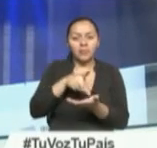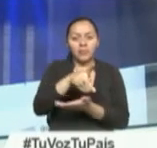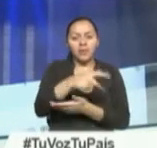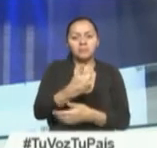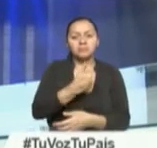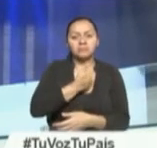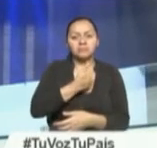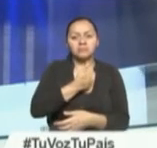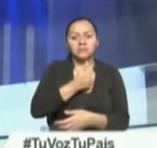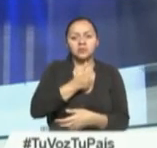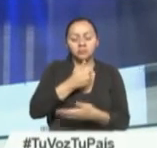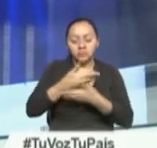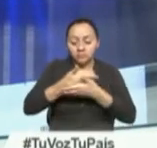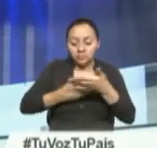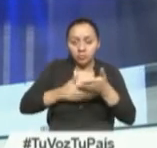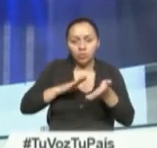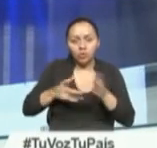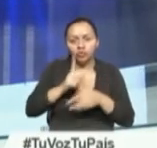propia acta de defunción.